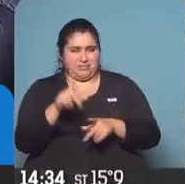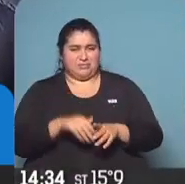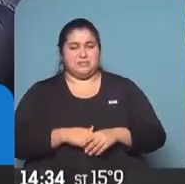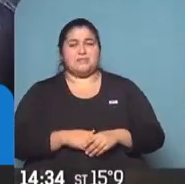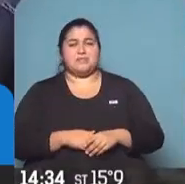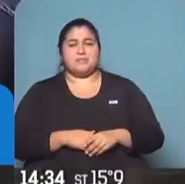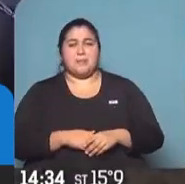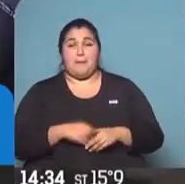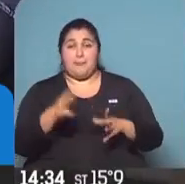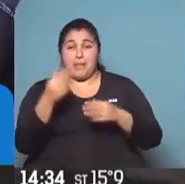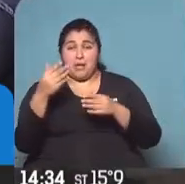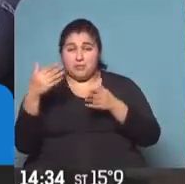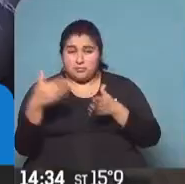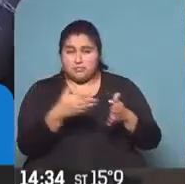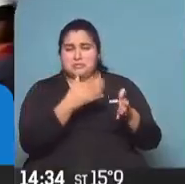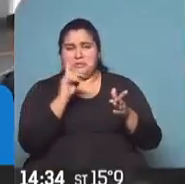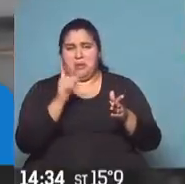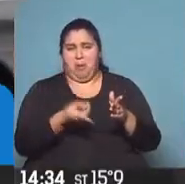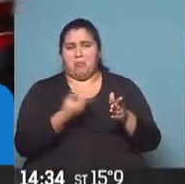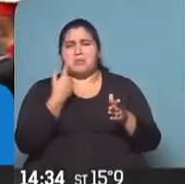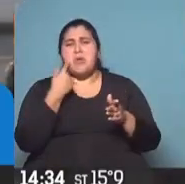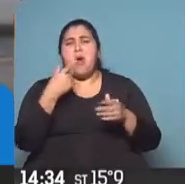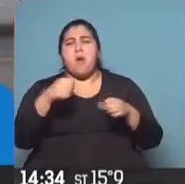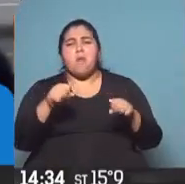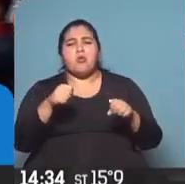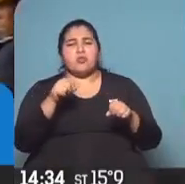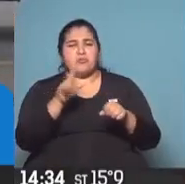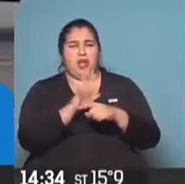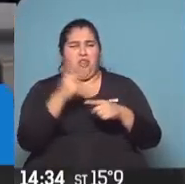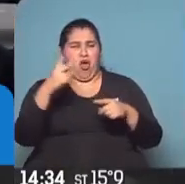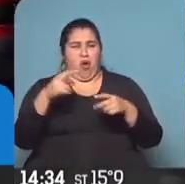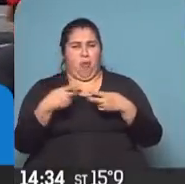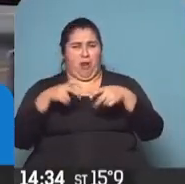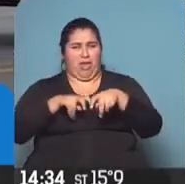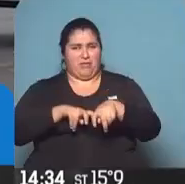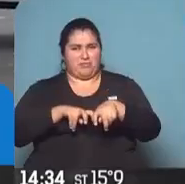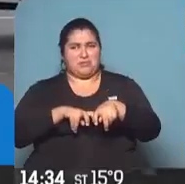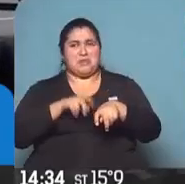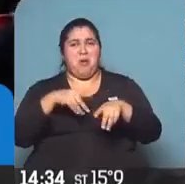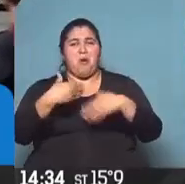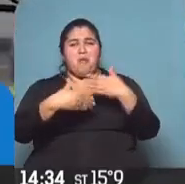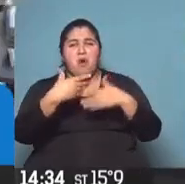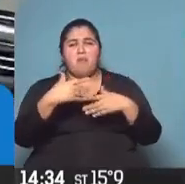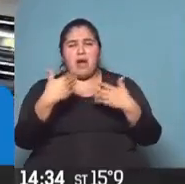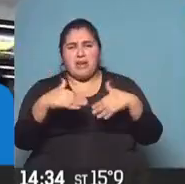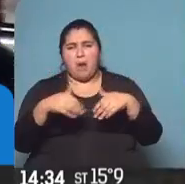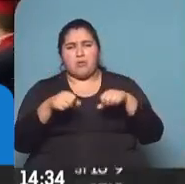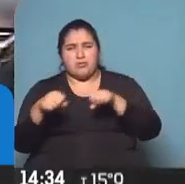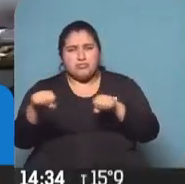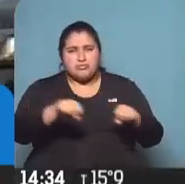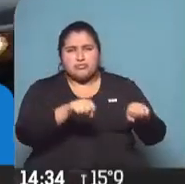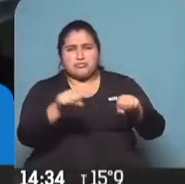se aproxima al palco oficial caminante patrulleras de dónde vino doble cabina últimamente le permite actuar en forma rápida para